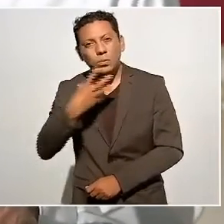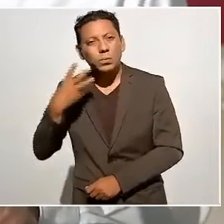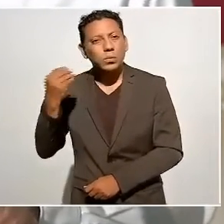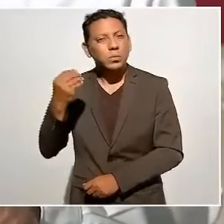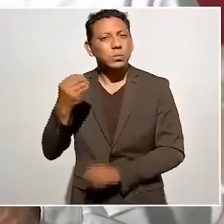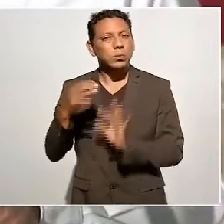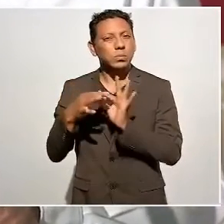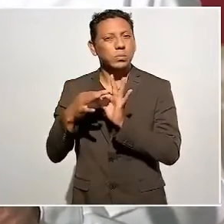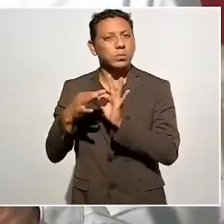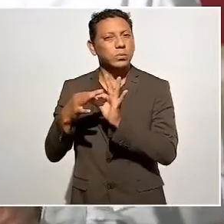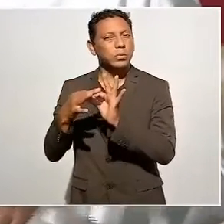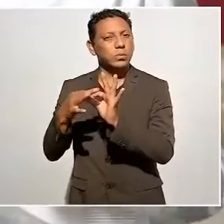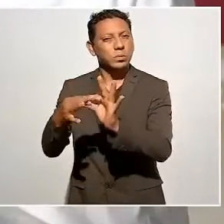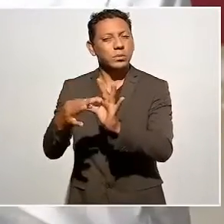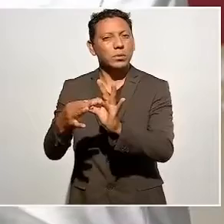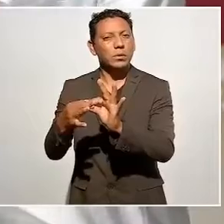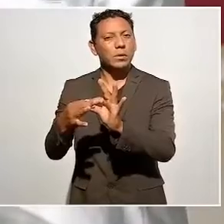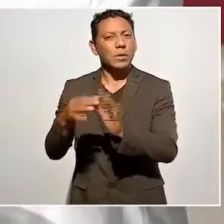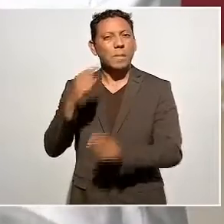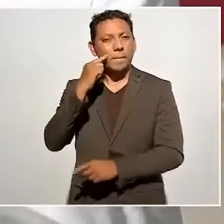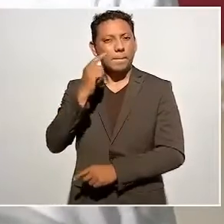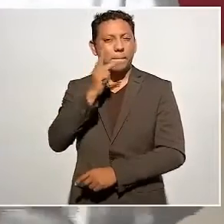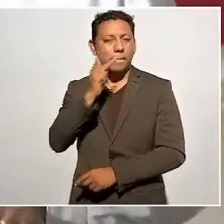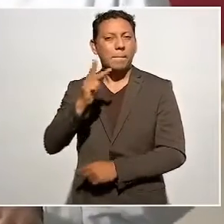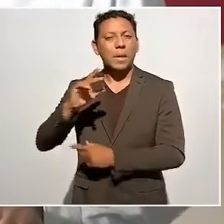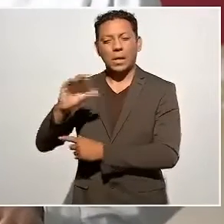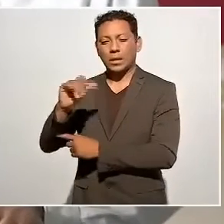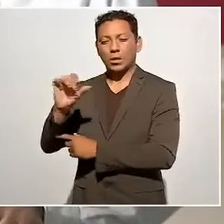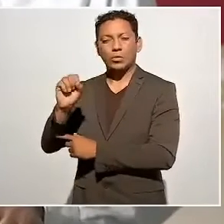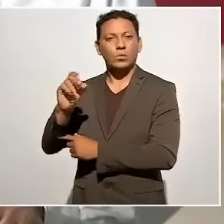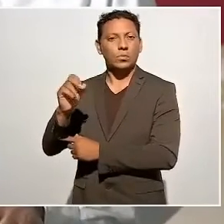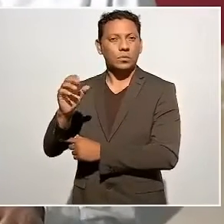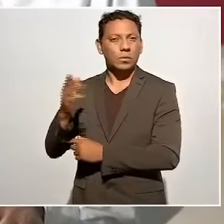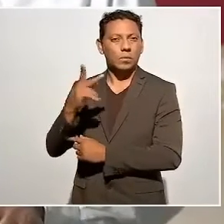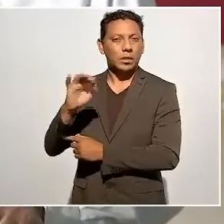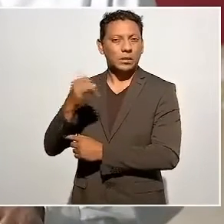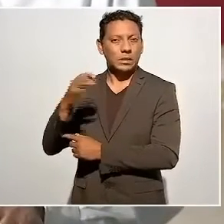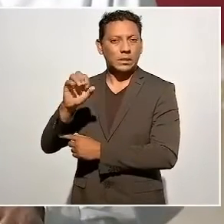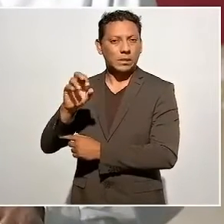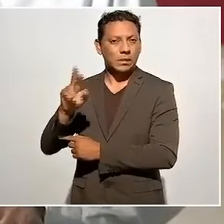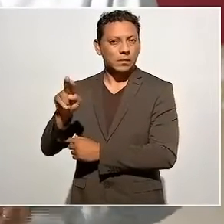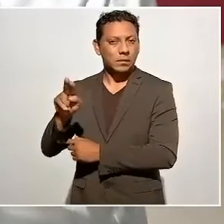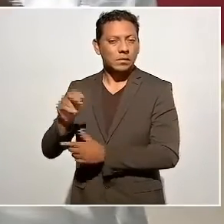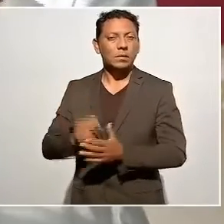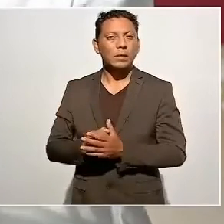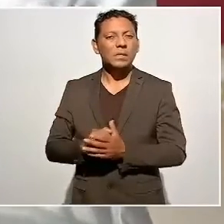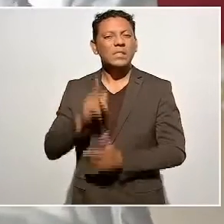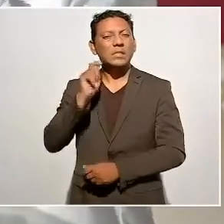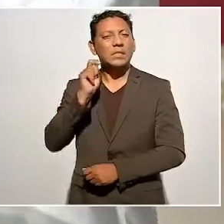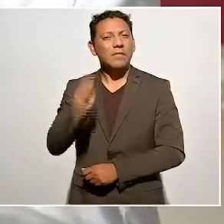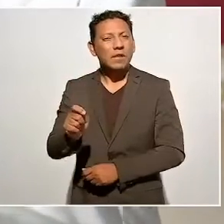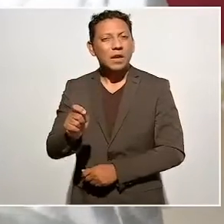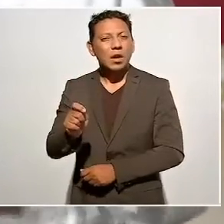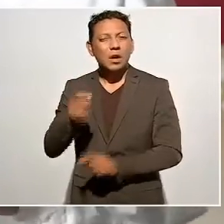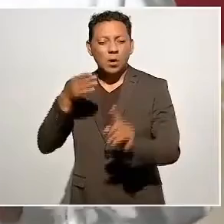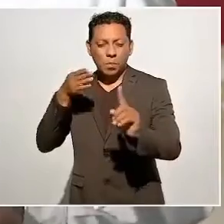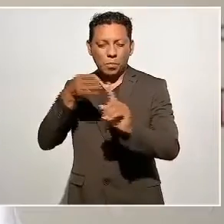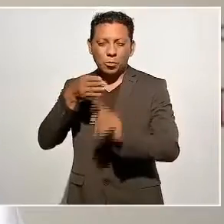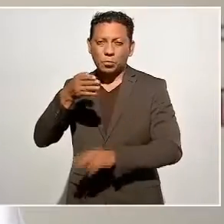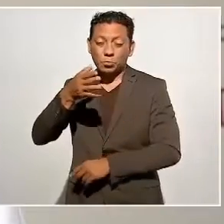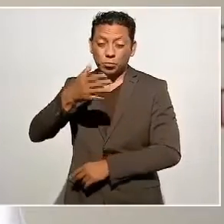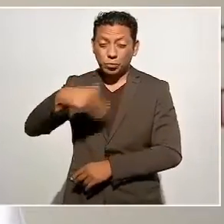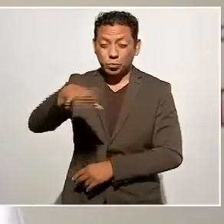acariciado. En palabras de Carlos Pellicer, es ir a la búsqueda de ese sueño,